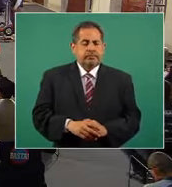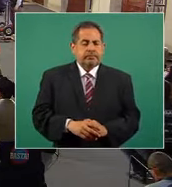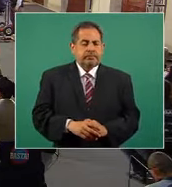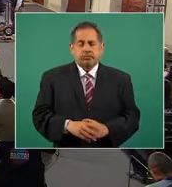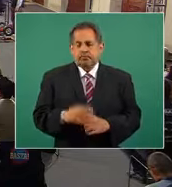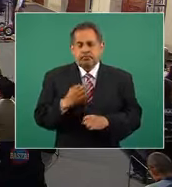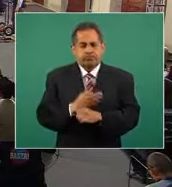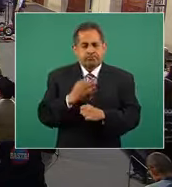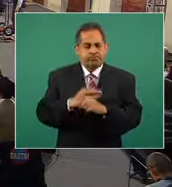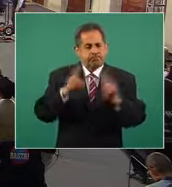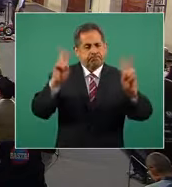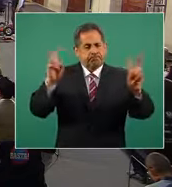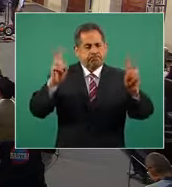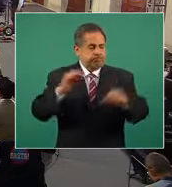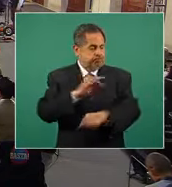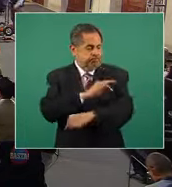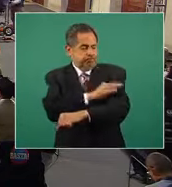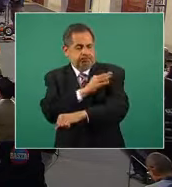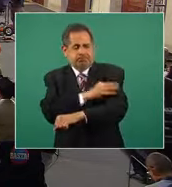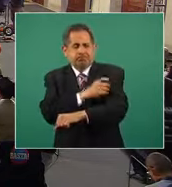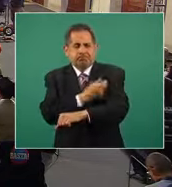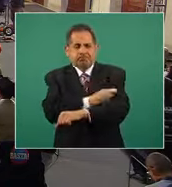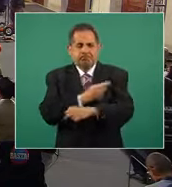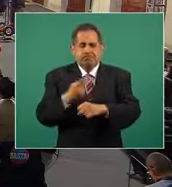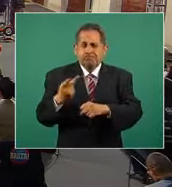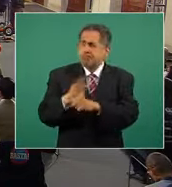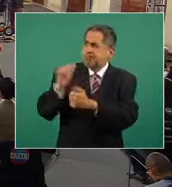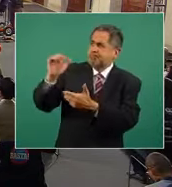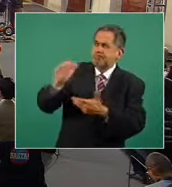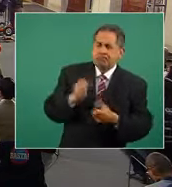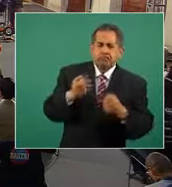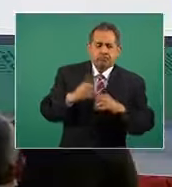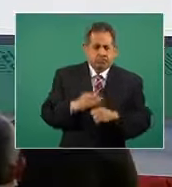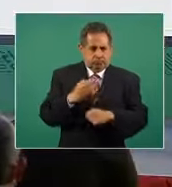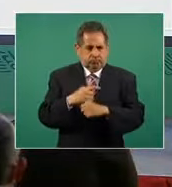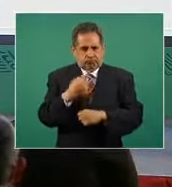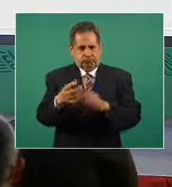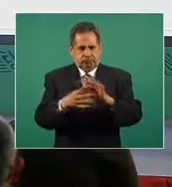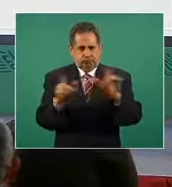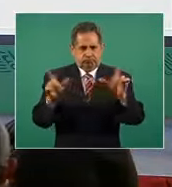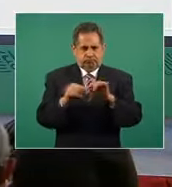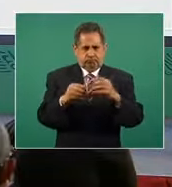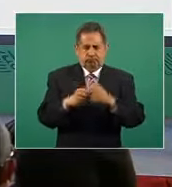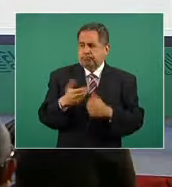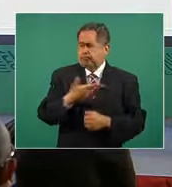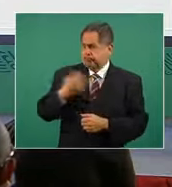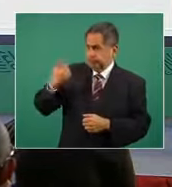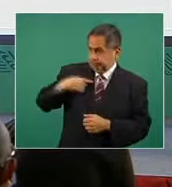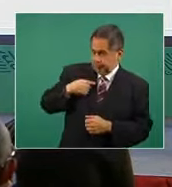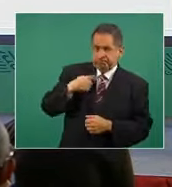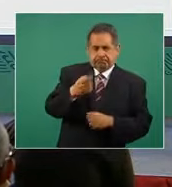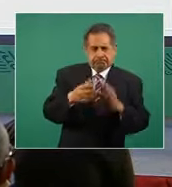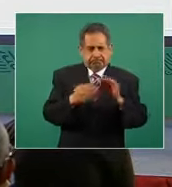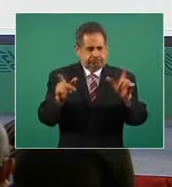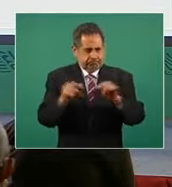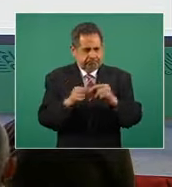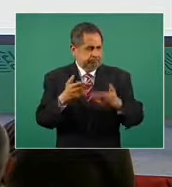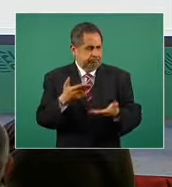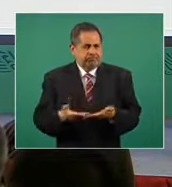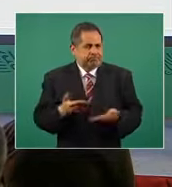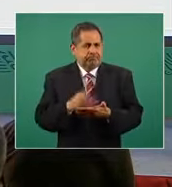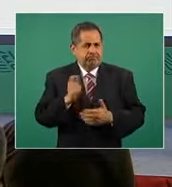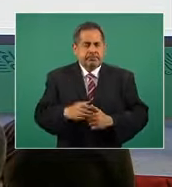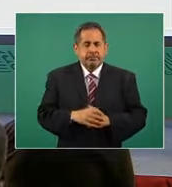en el tema de las vacunas, el suministro de las vacunas? Voy a tratar de resumirles para ustedes, por instrucciones del presidente, el punto en el que nos encontramos